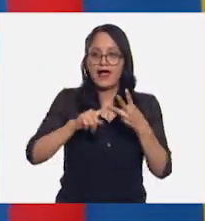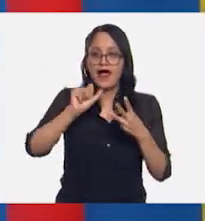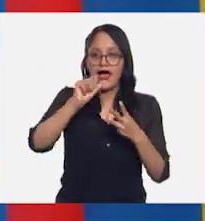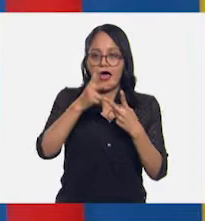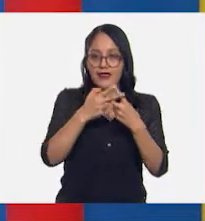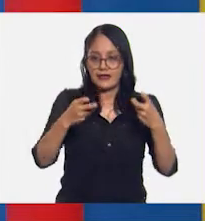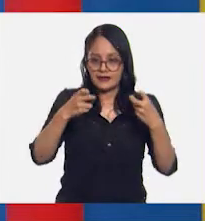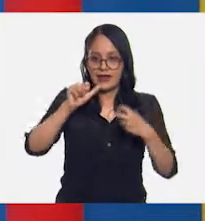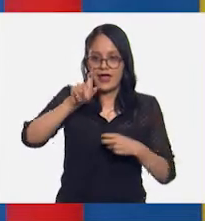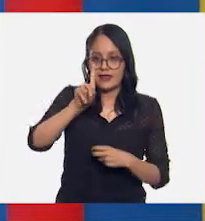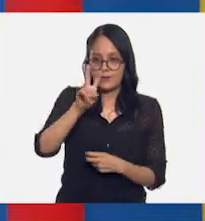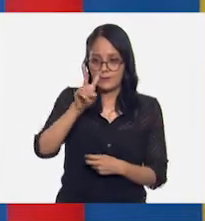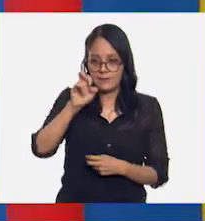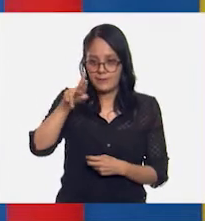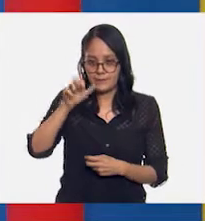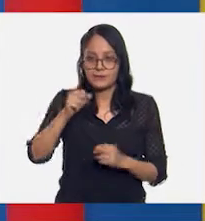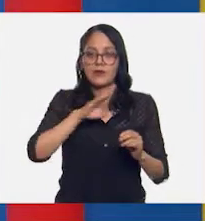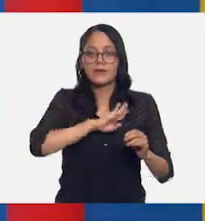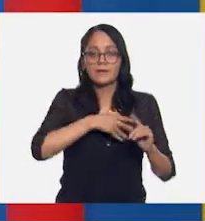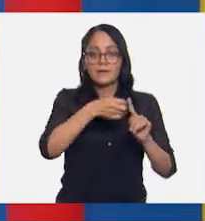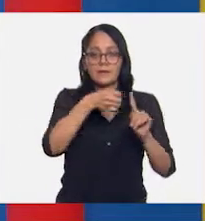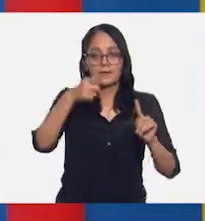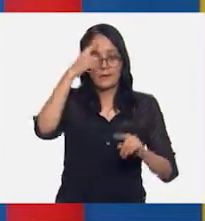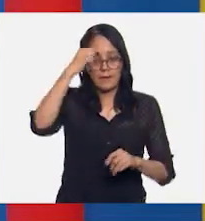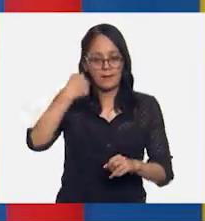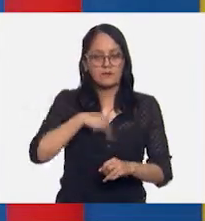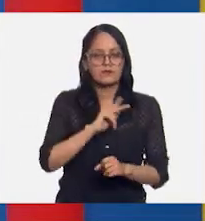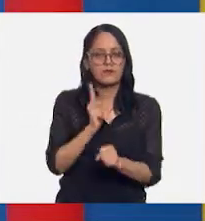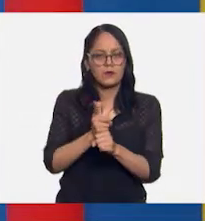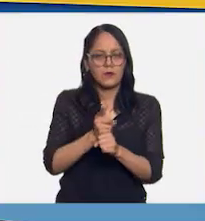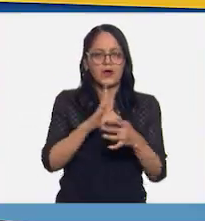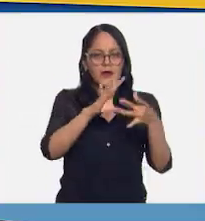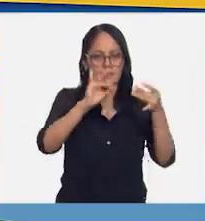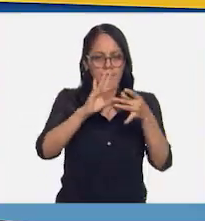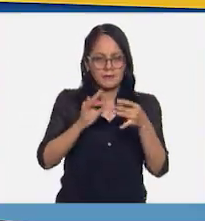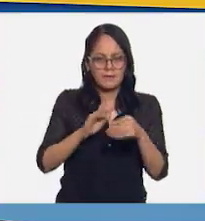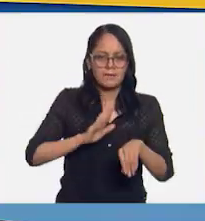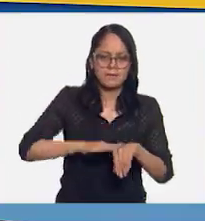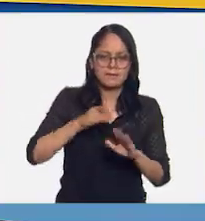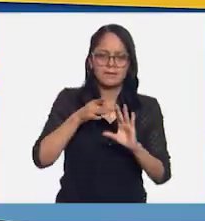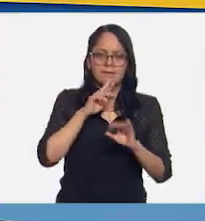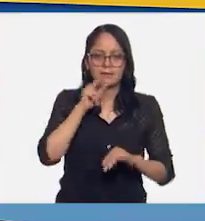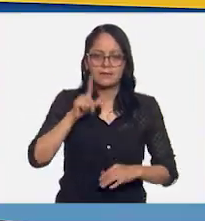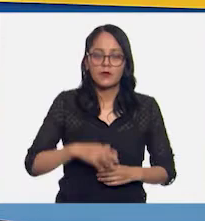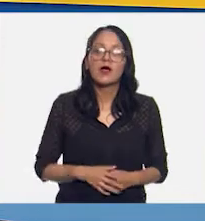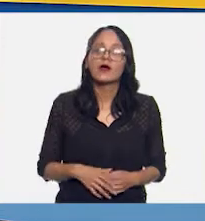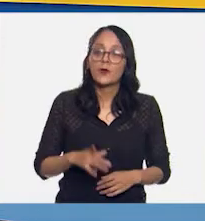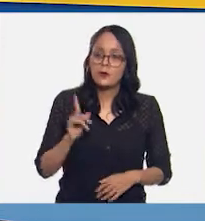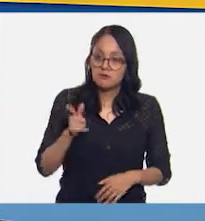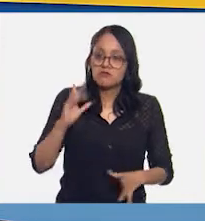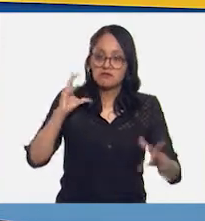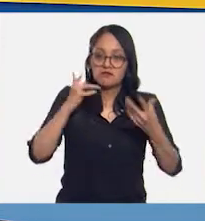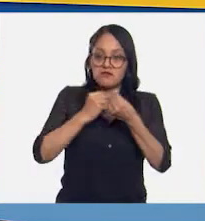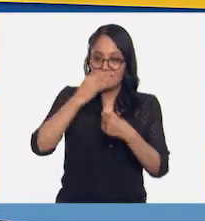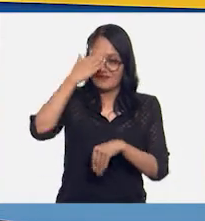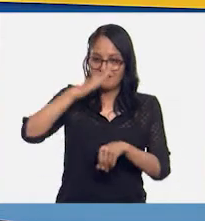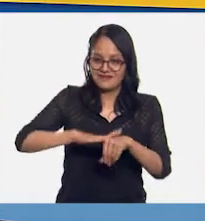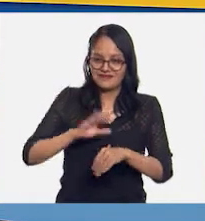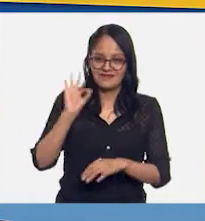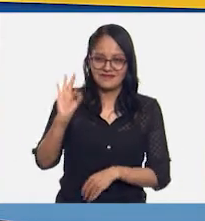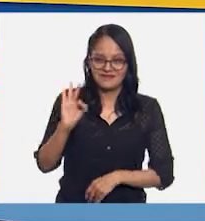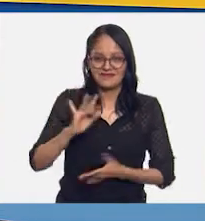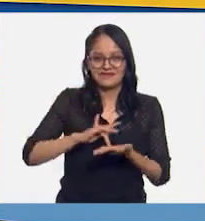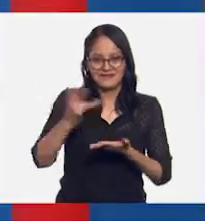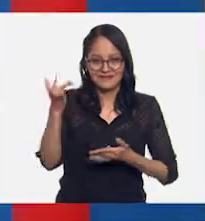que podríamos emplear para realizar nuestras descripciones. Muy buena recapitulación, como siempre. Muchísimas